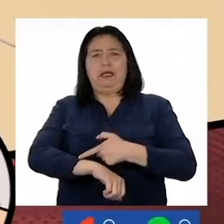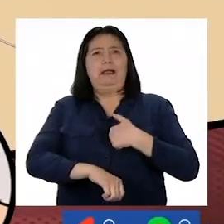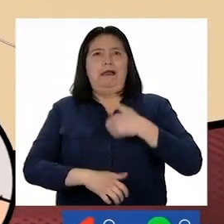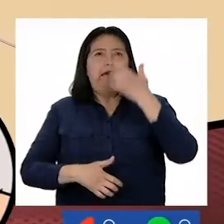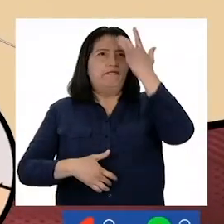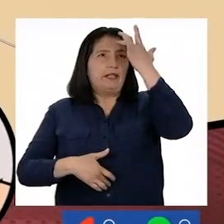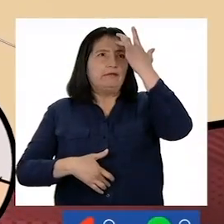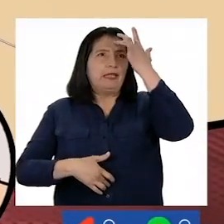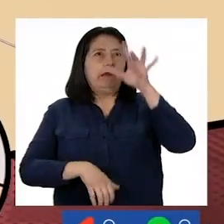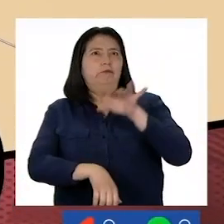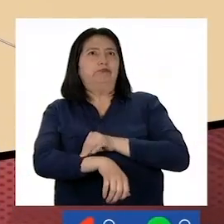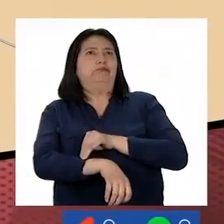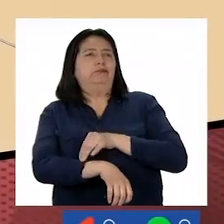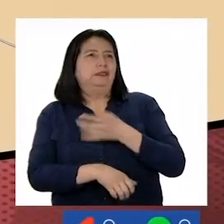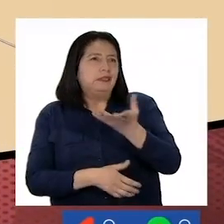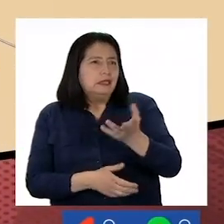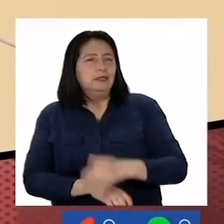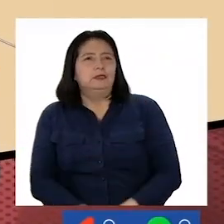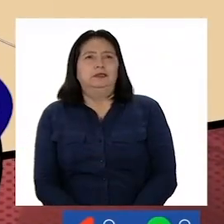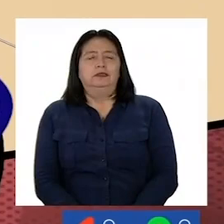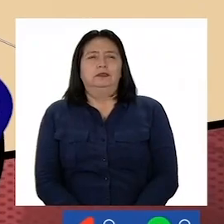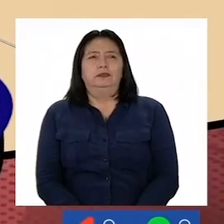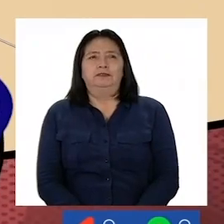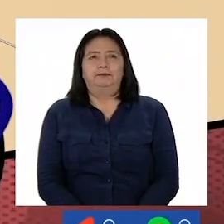enfermedad de la verruga peruana.